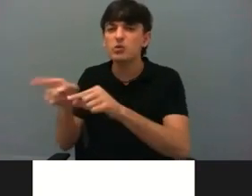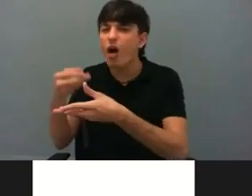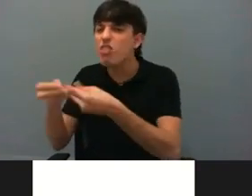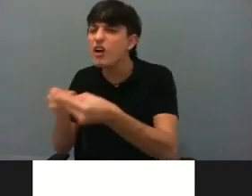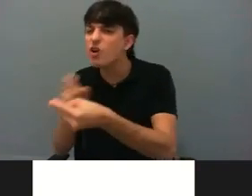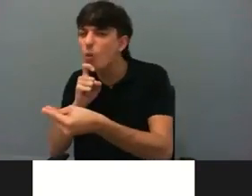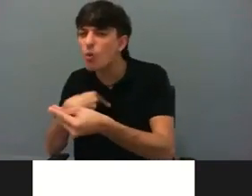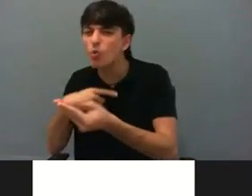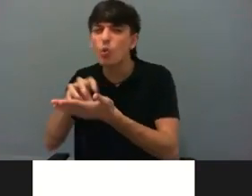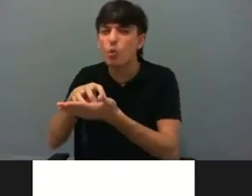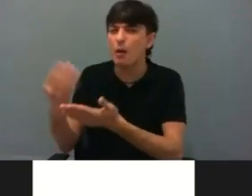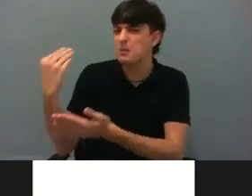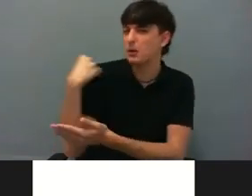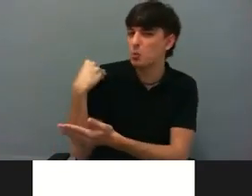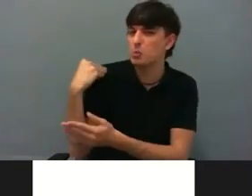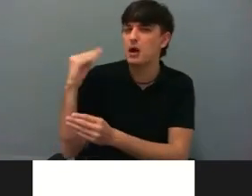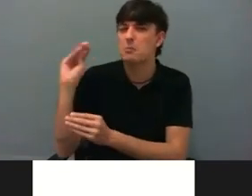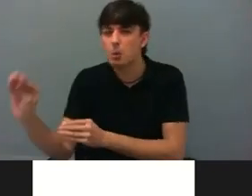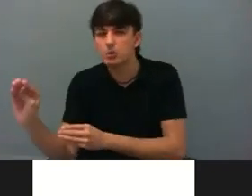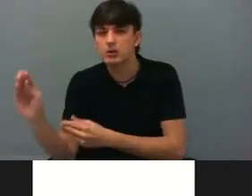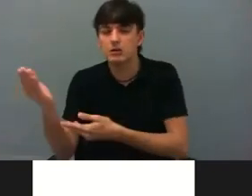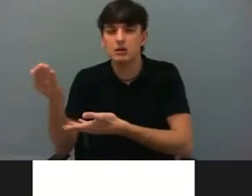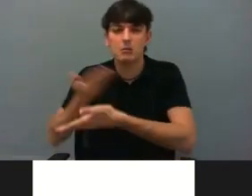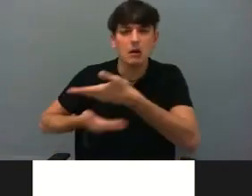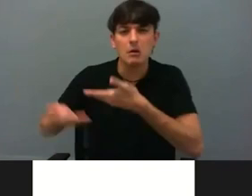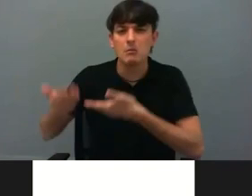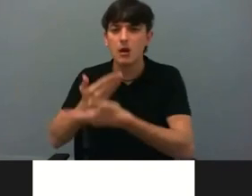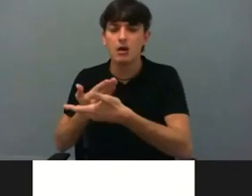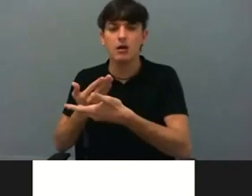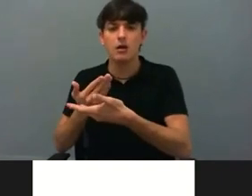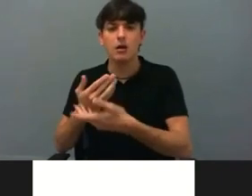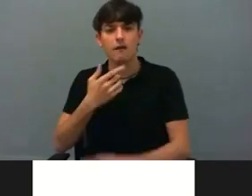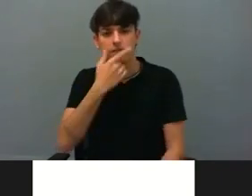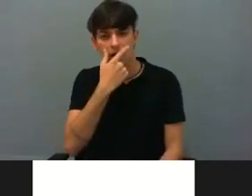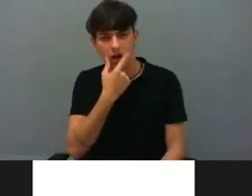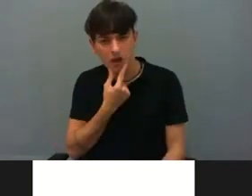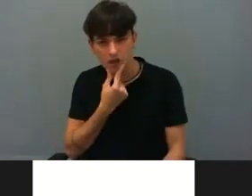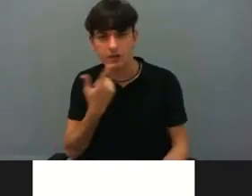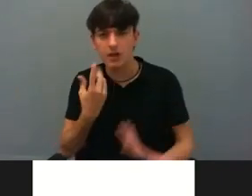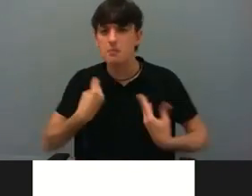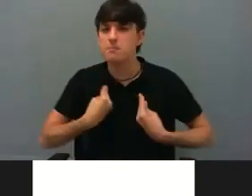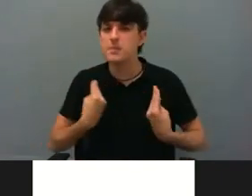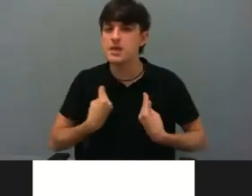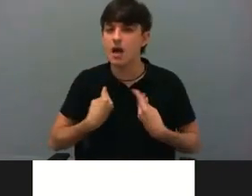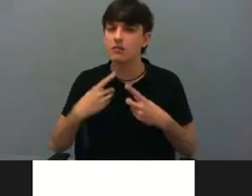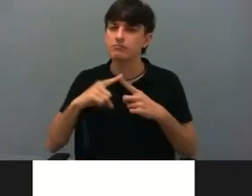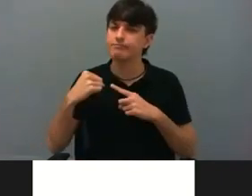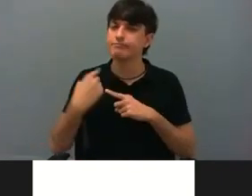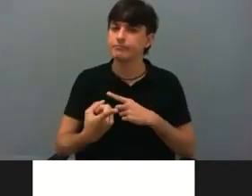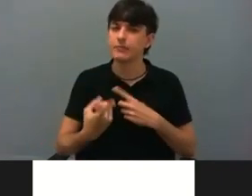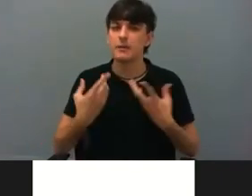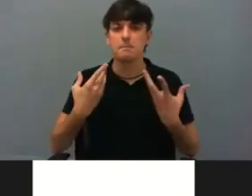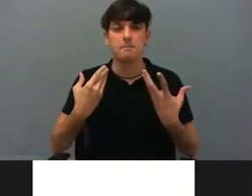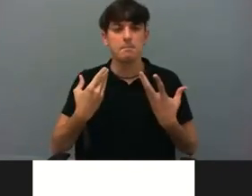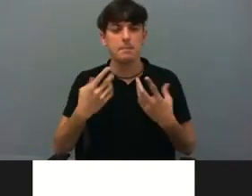sugesto. Eso es algo que favorece muchísimo la, pues bueno, esa vida que luego cada uno tiene que mantener